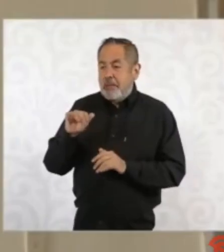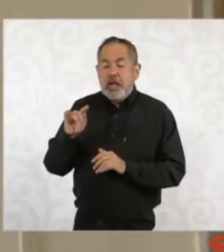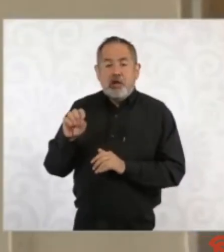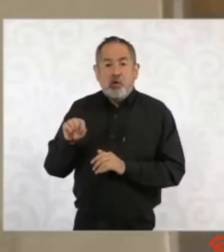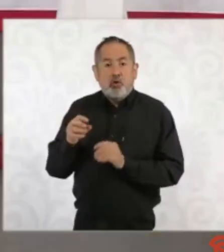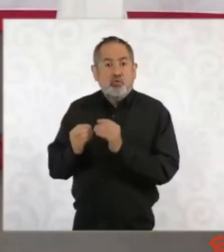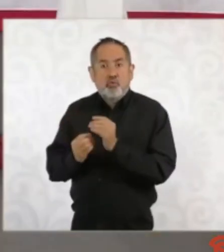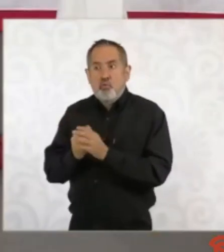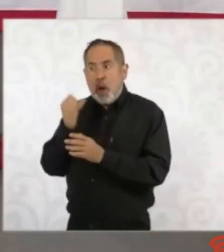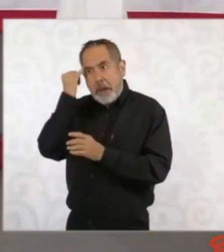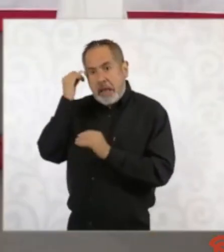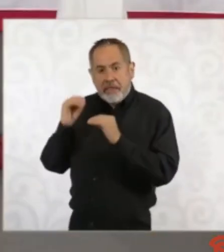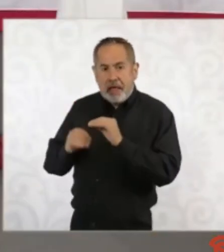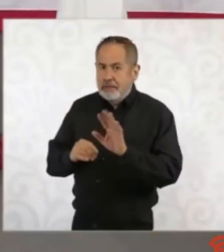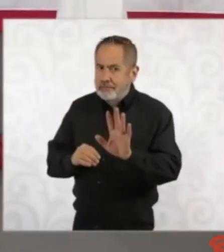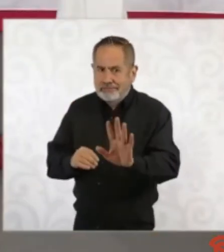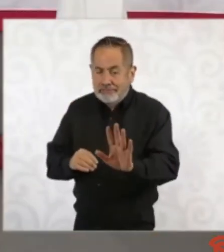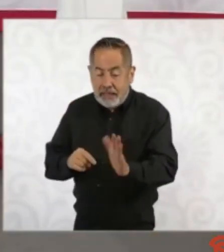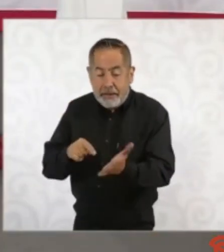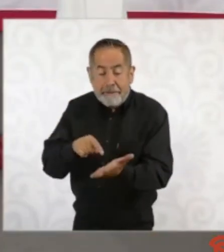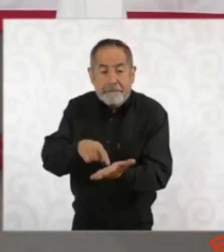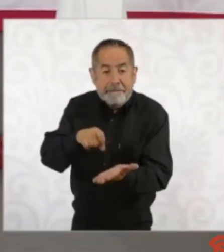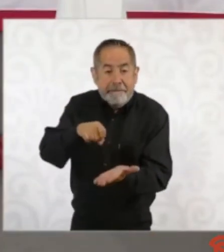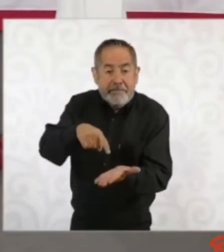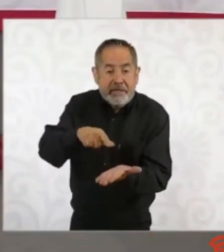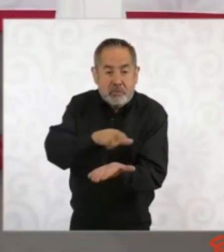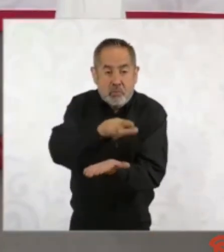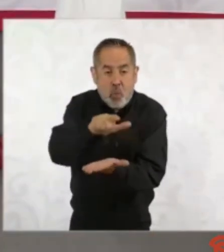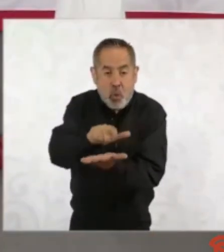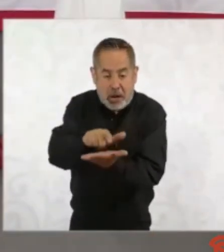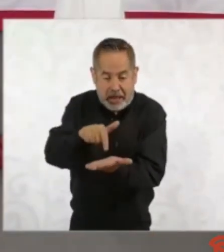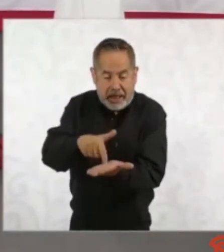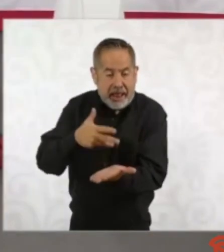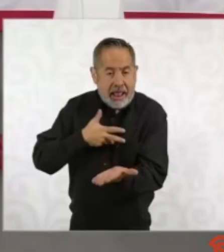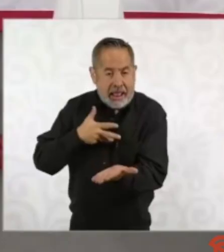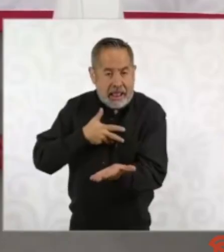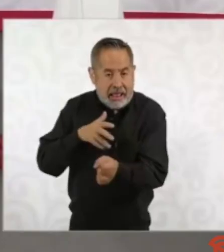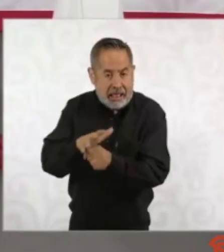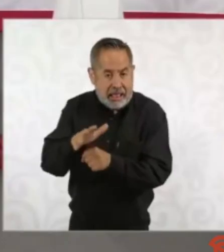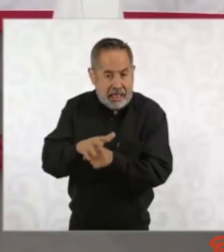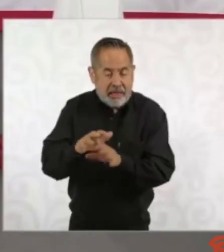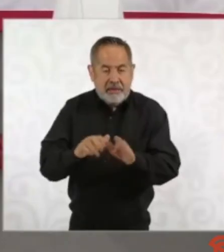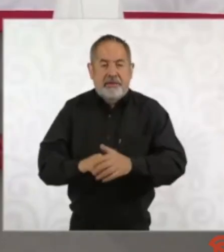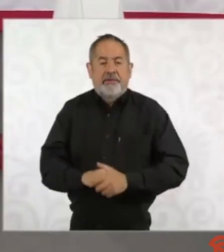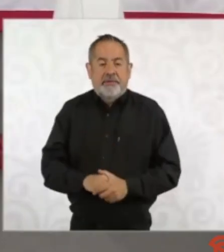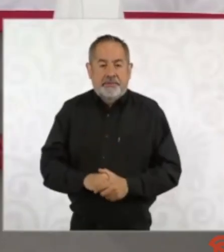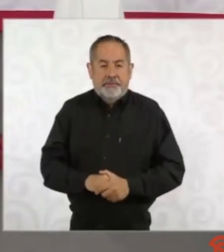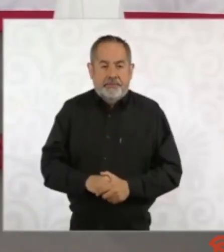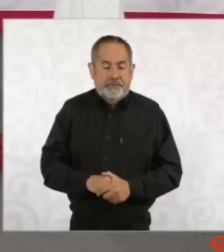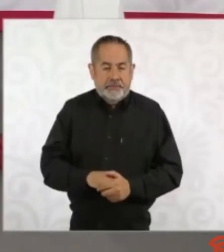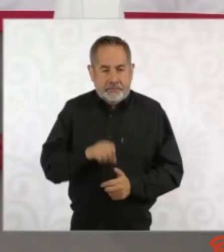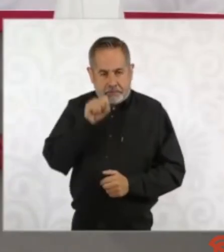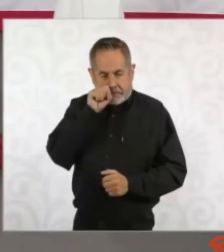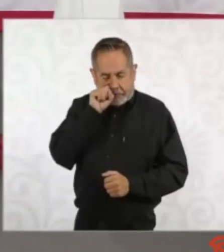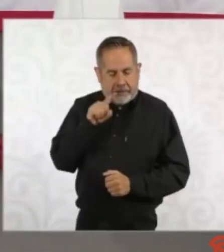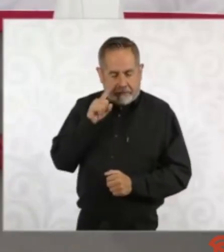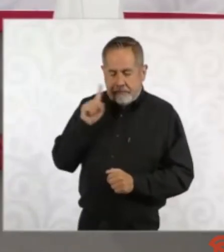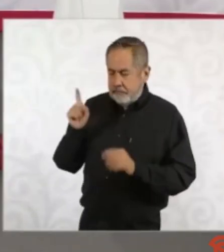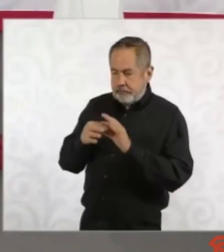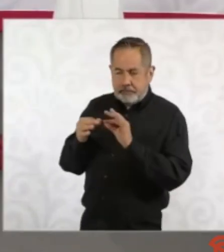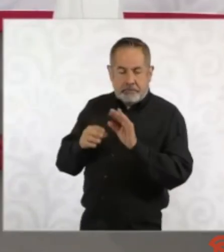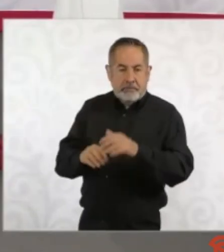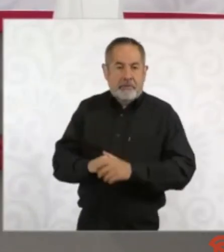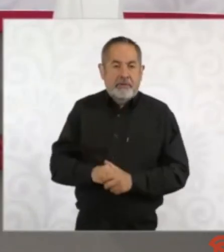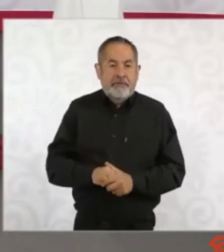Se trata de lo que establece la ley. Adelante. Primero, los lineamientos, si me ayudan con la que